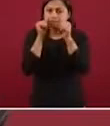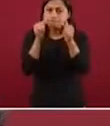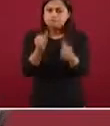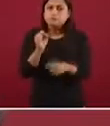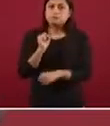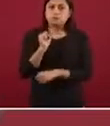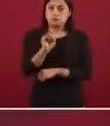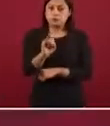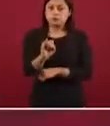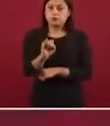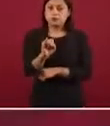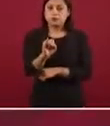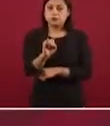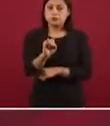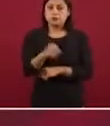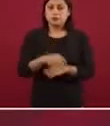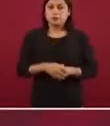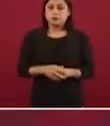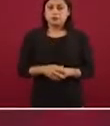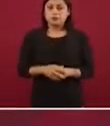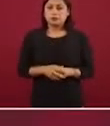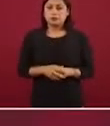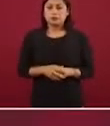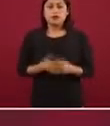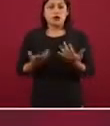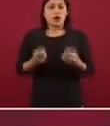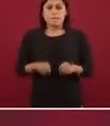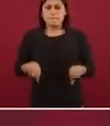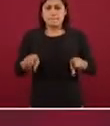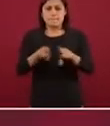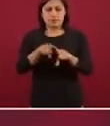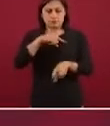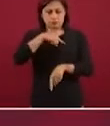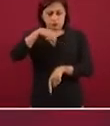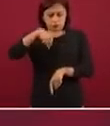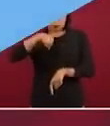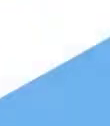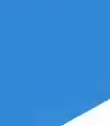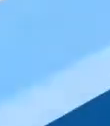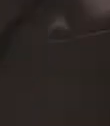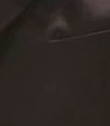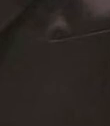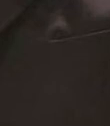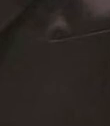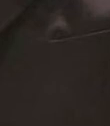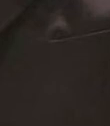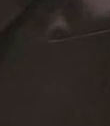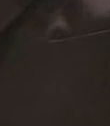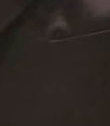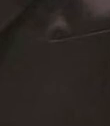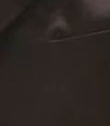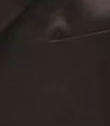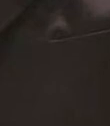que están así como nosotros, todas las mañanas.